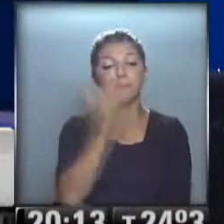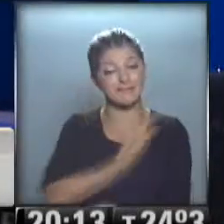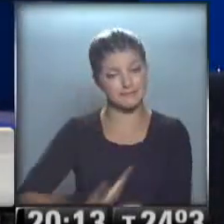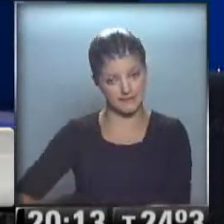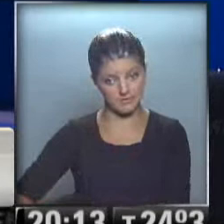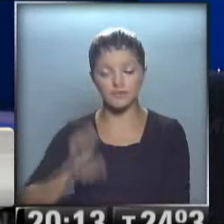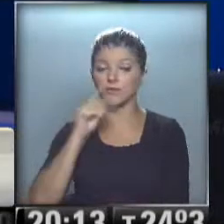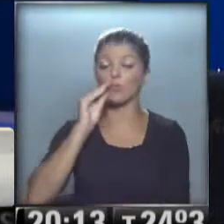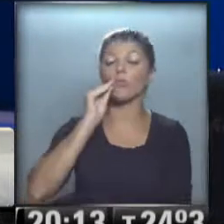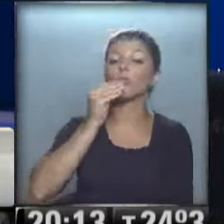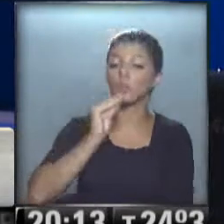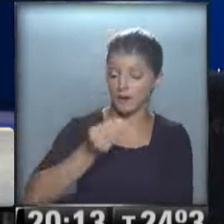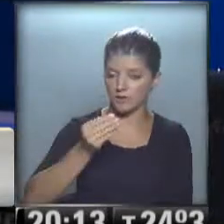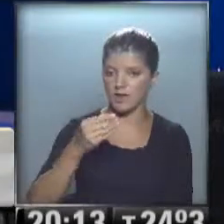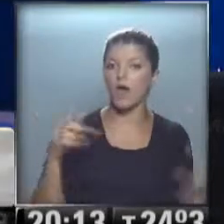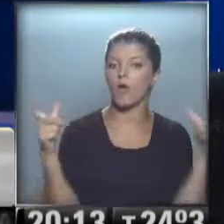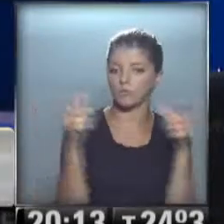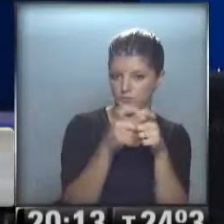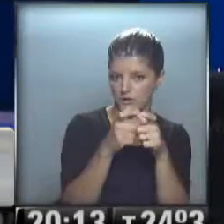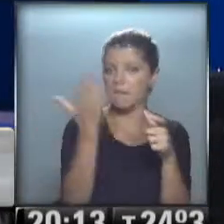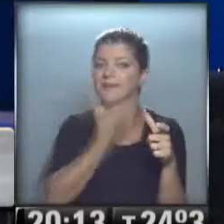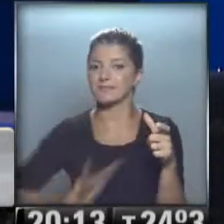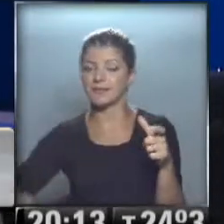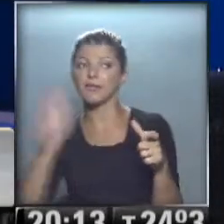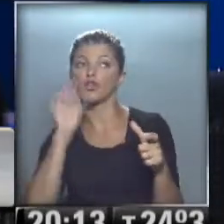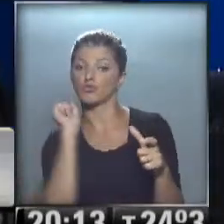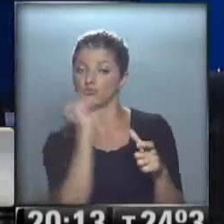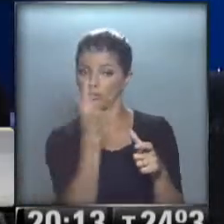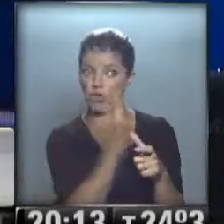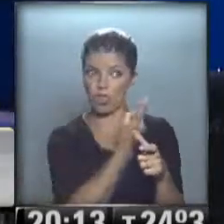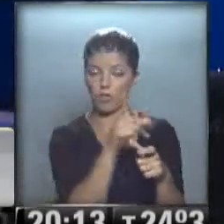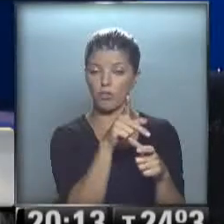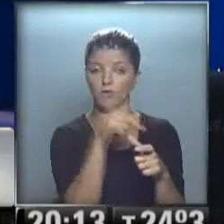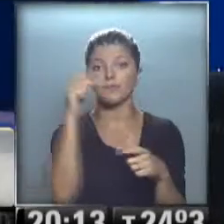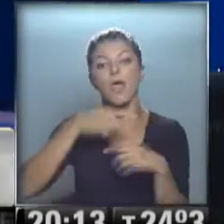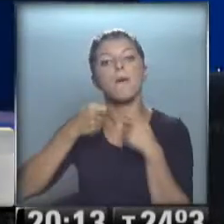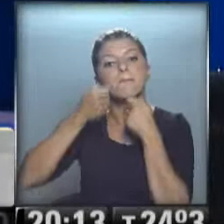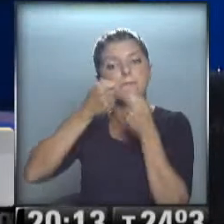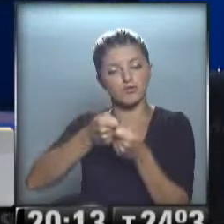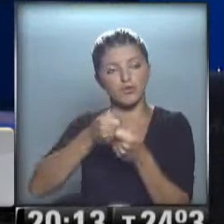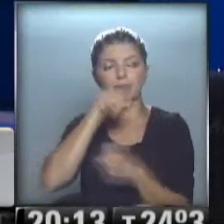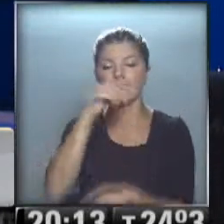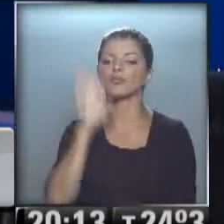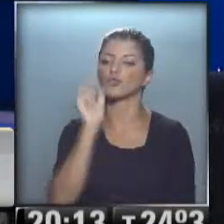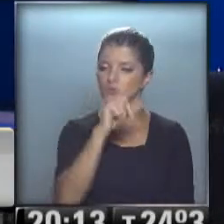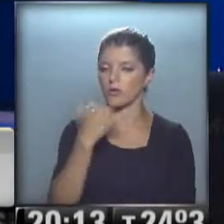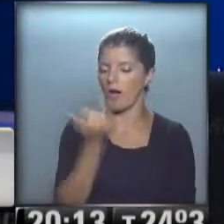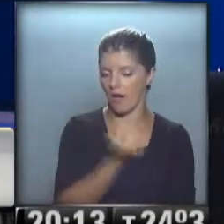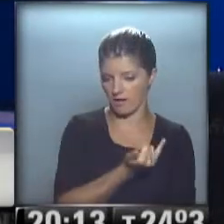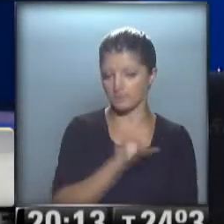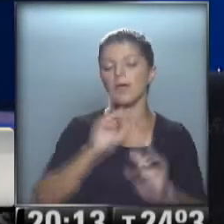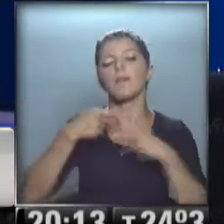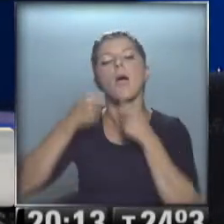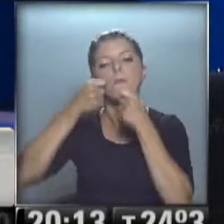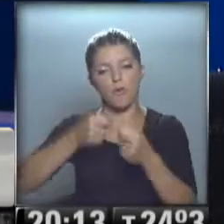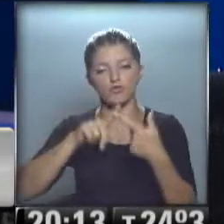de Ucrania, reunido con el presidente de los Estados Unidos, recibió el apoyo de la primera potencia mundial, tiene el apoyo